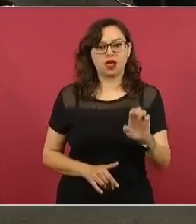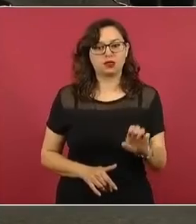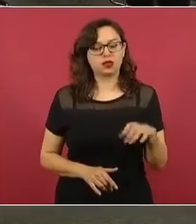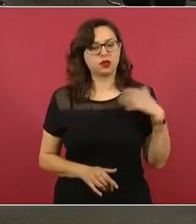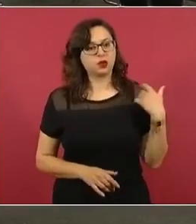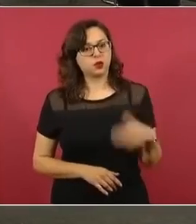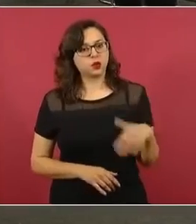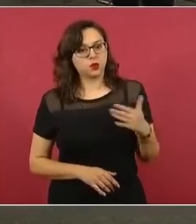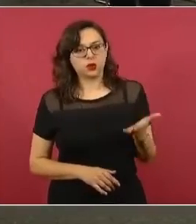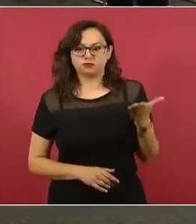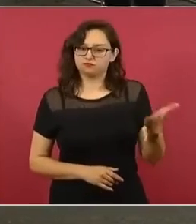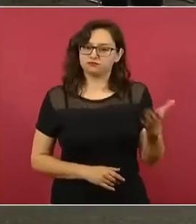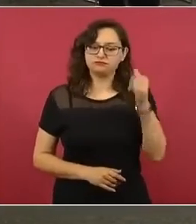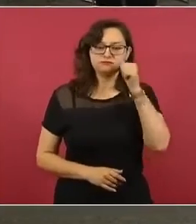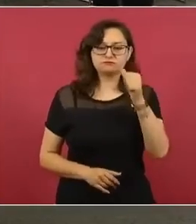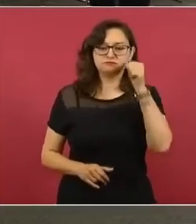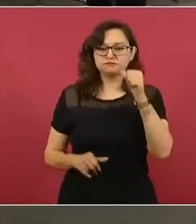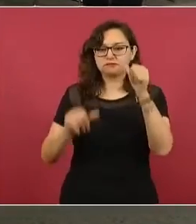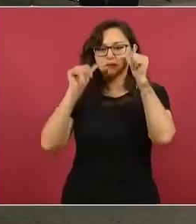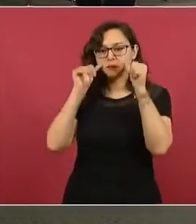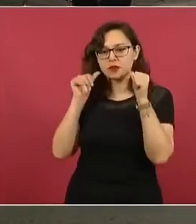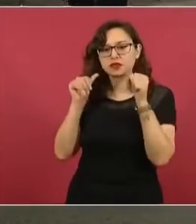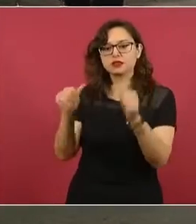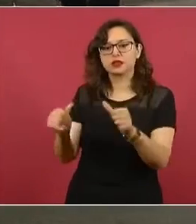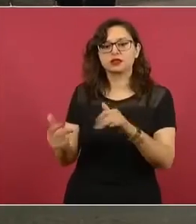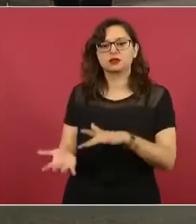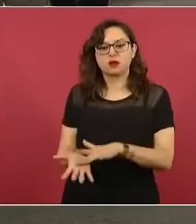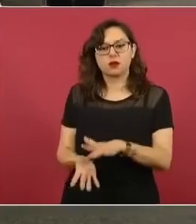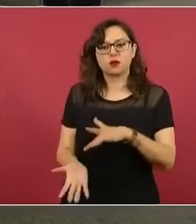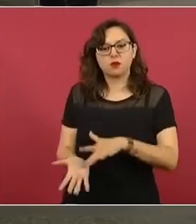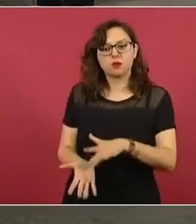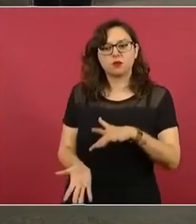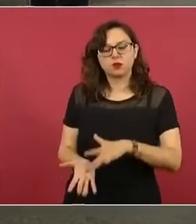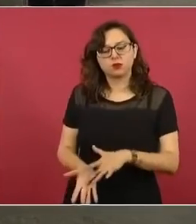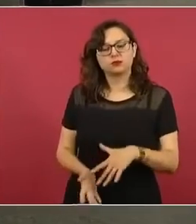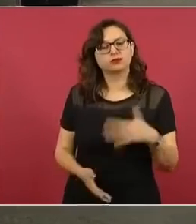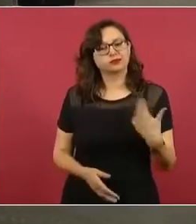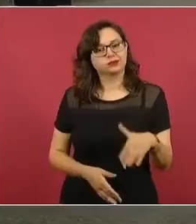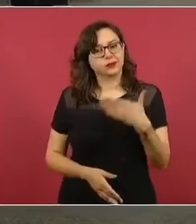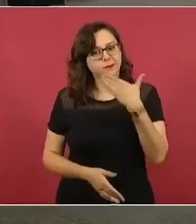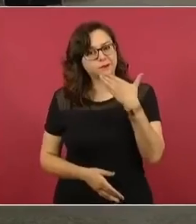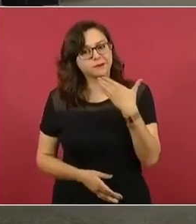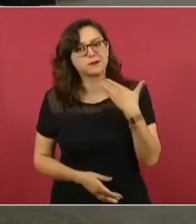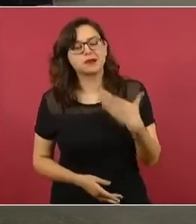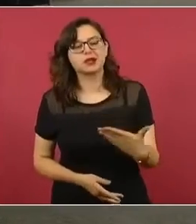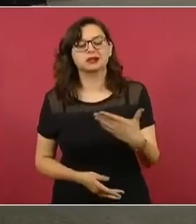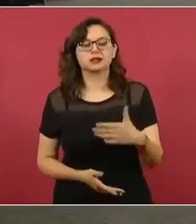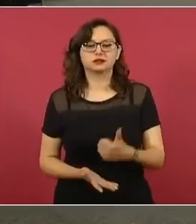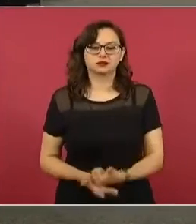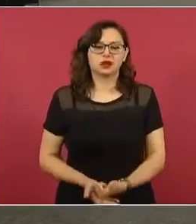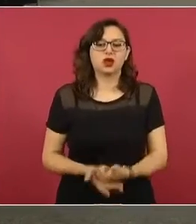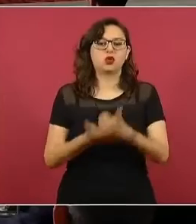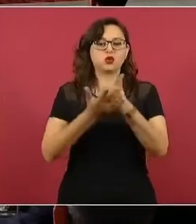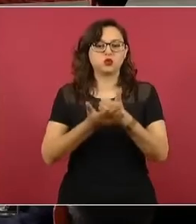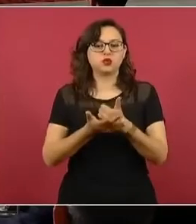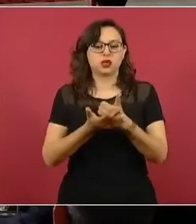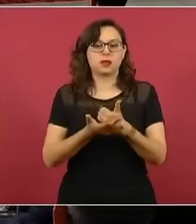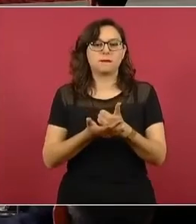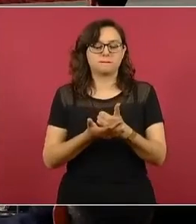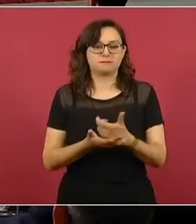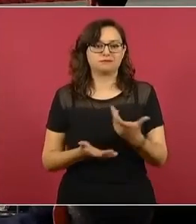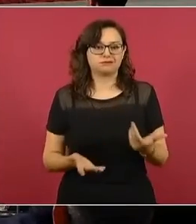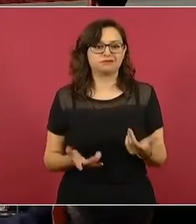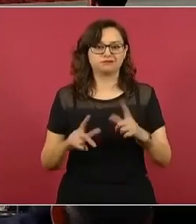estado atento y dispuesto a ayudar para